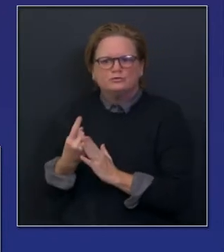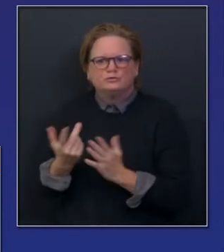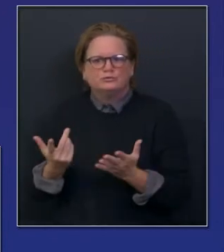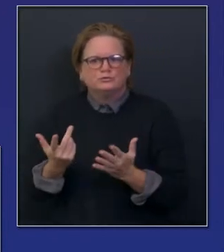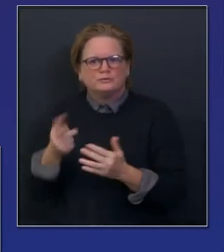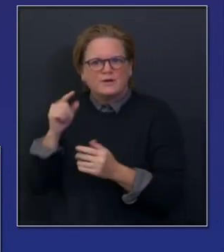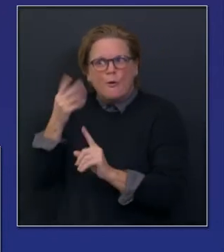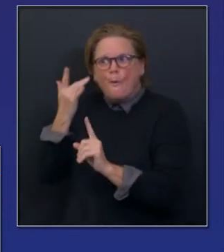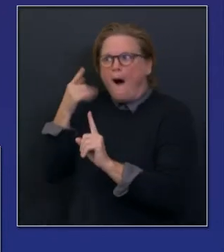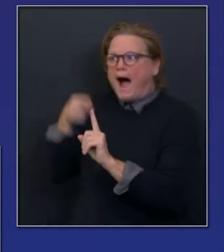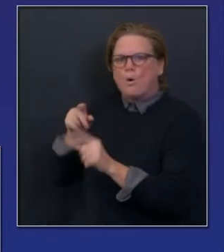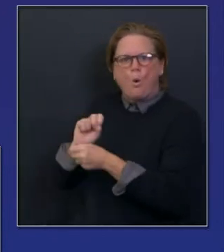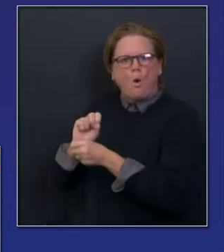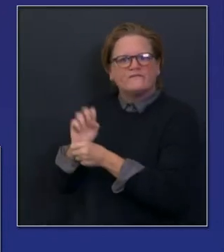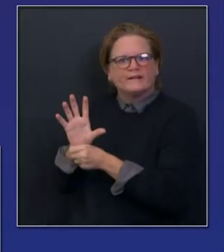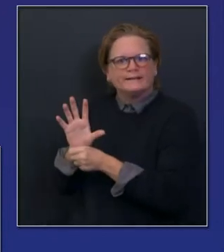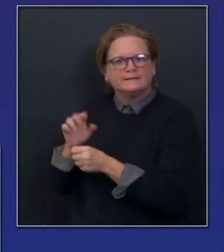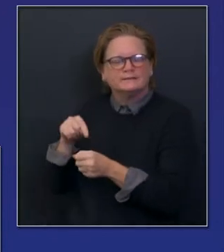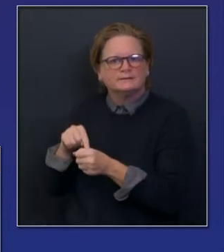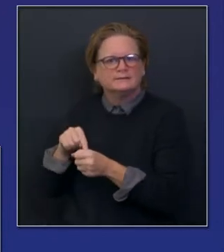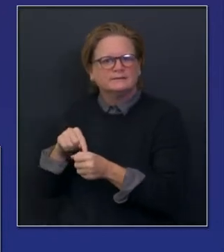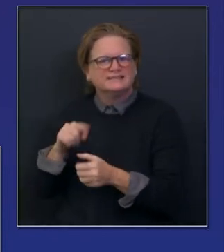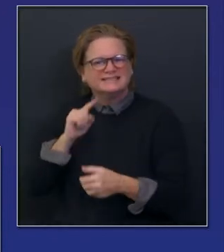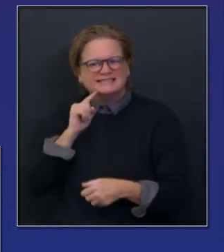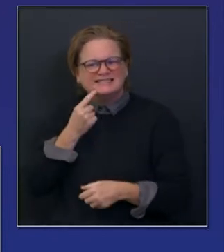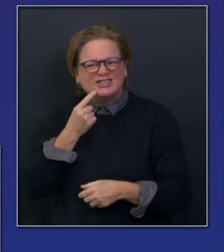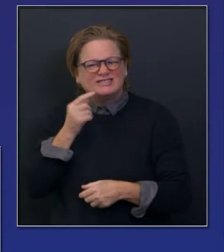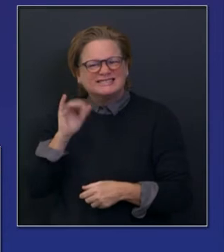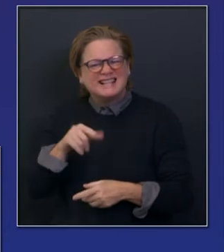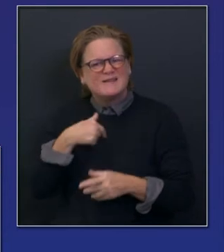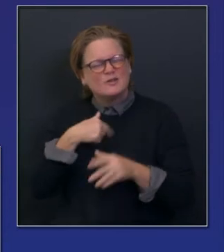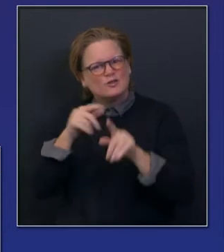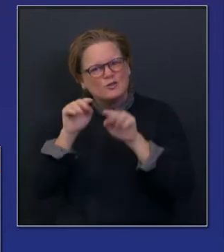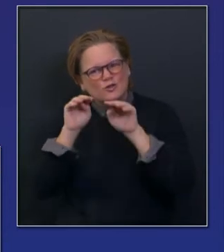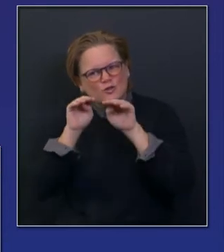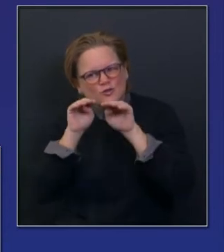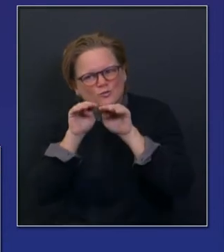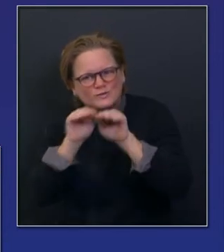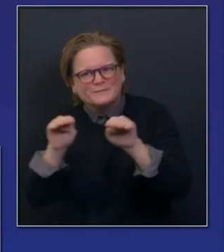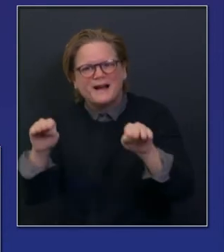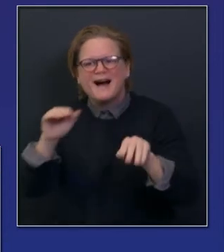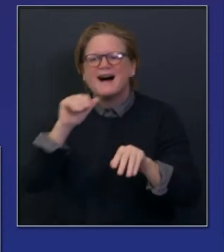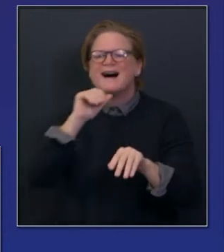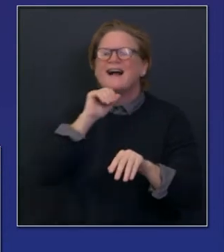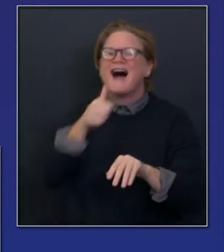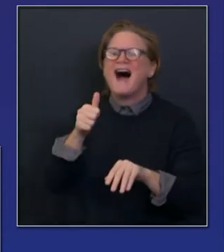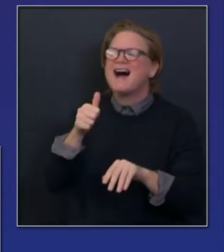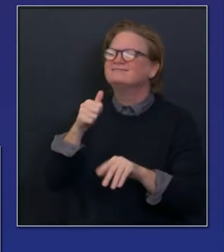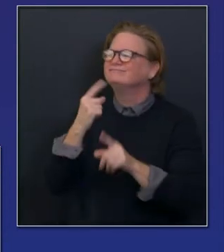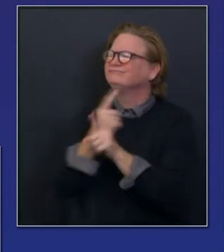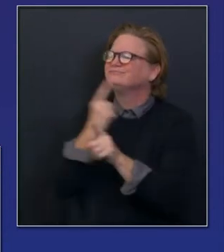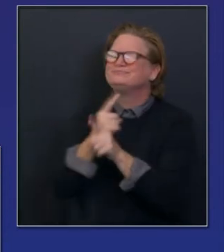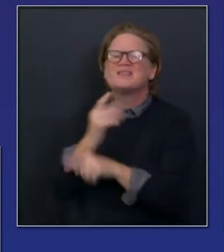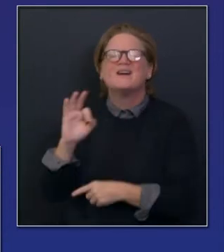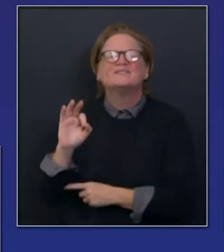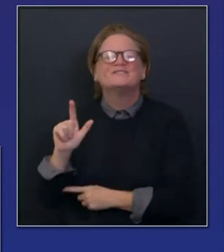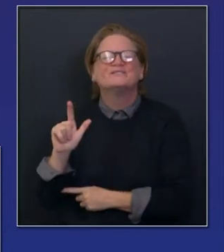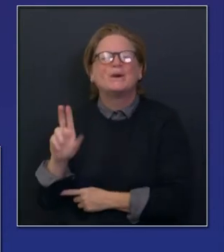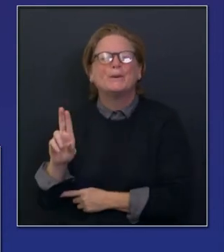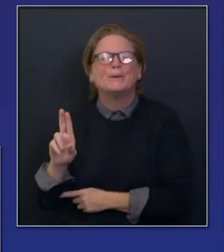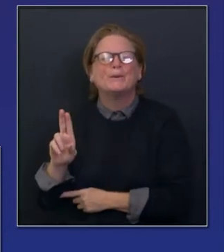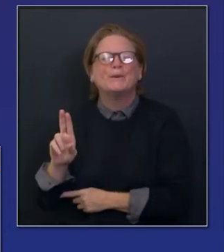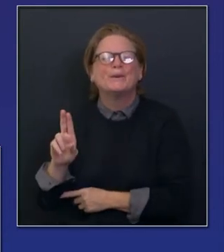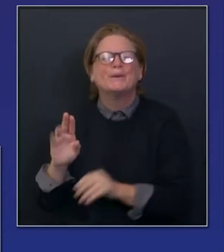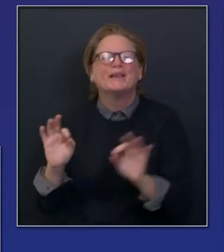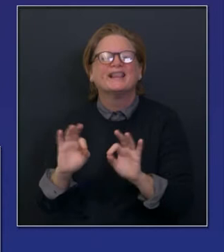lamentablemente, se han perdido a esta mortífera enfermedad. Les recuerdo, no es la gripa. no